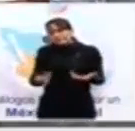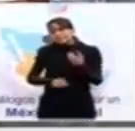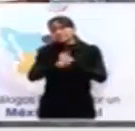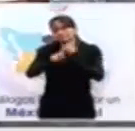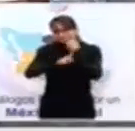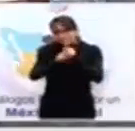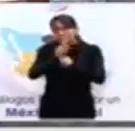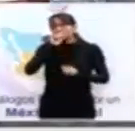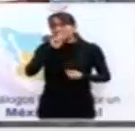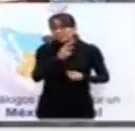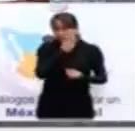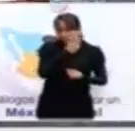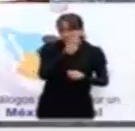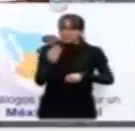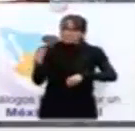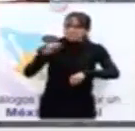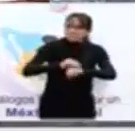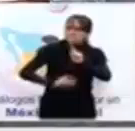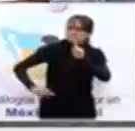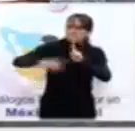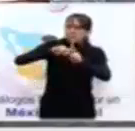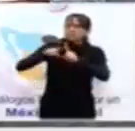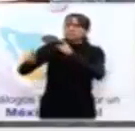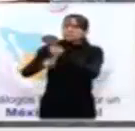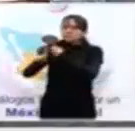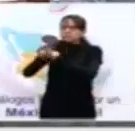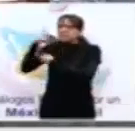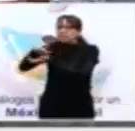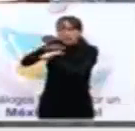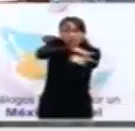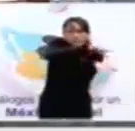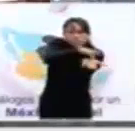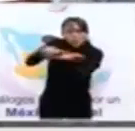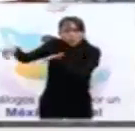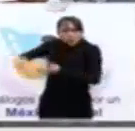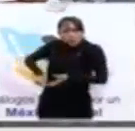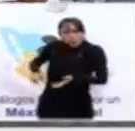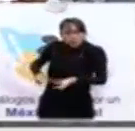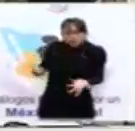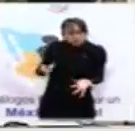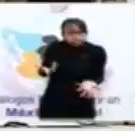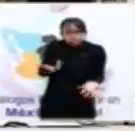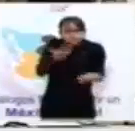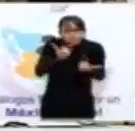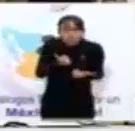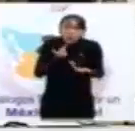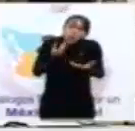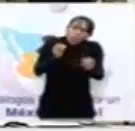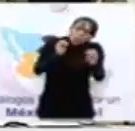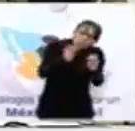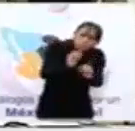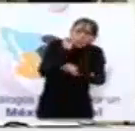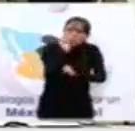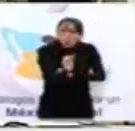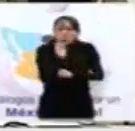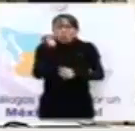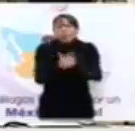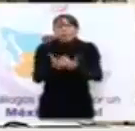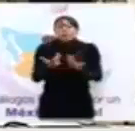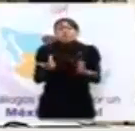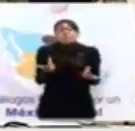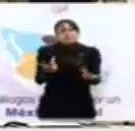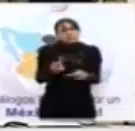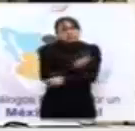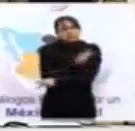programas de subsidios que el gobierno tiene y los programas de apoyos, en este país hace como sacrilegio